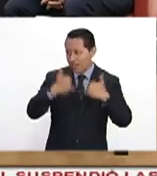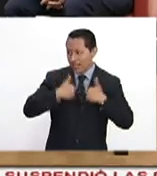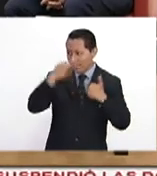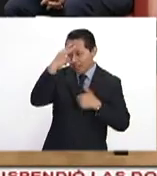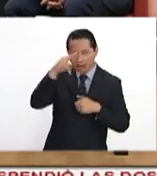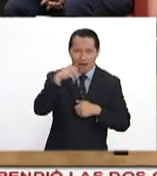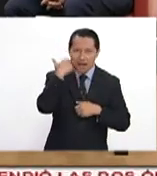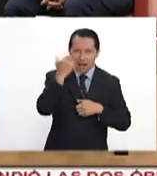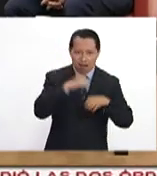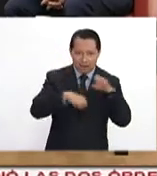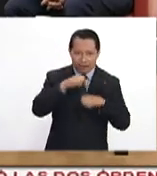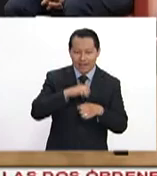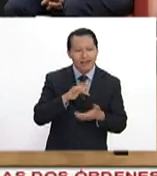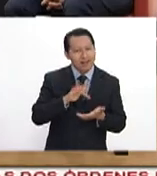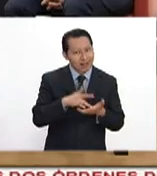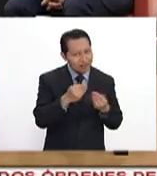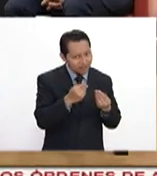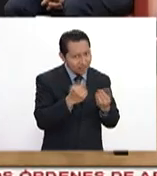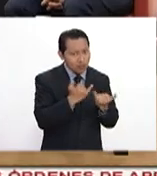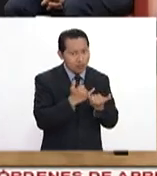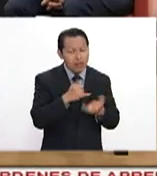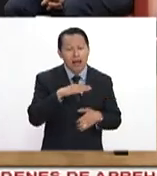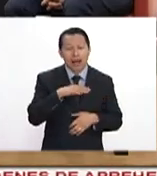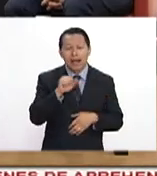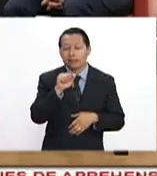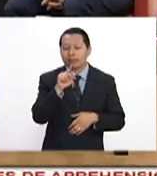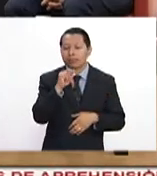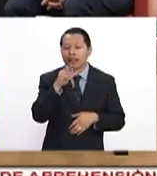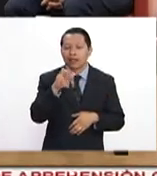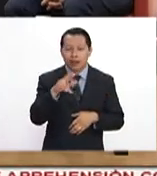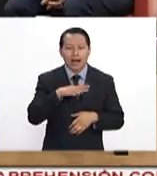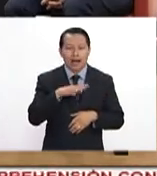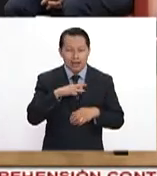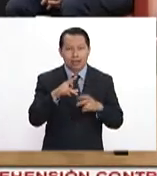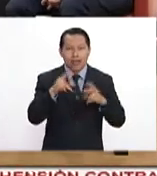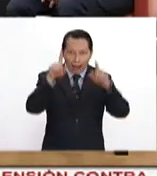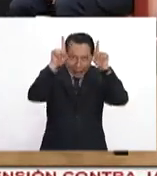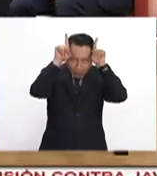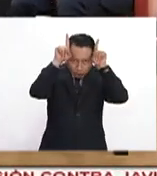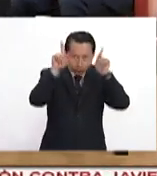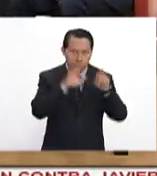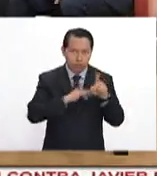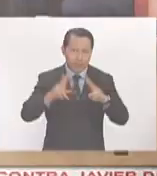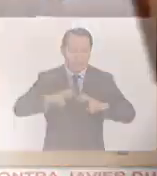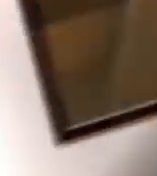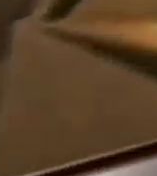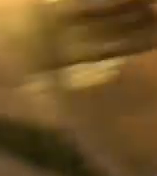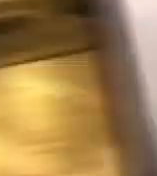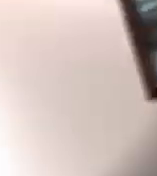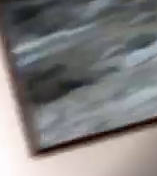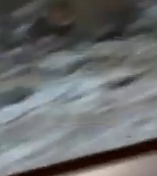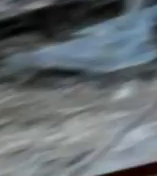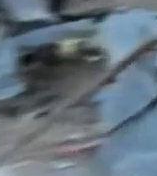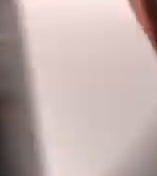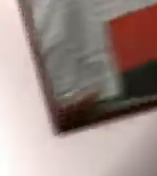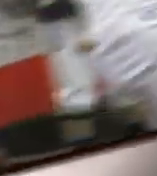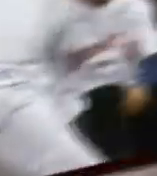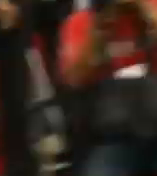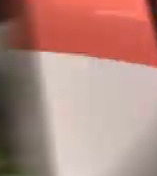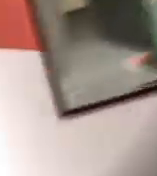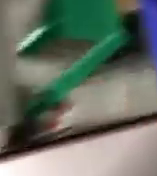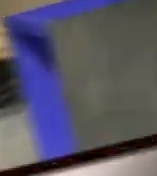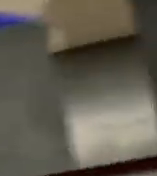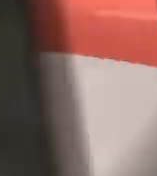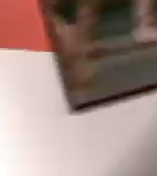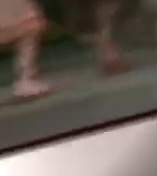en emprender. Muchísimas gracias. La aplicación se llama Spy Level y está disponible en Android. Perfecto. Gracias.